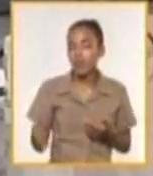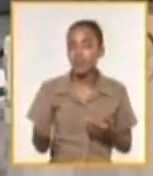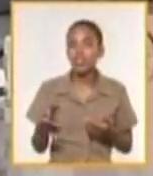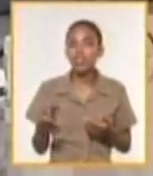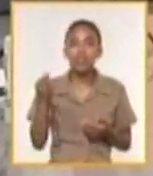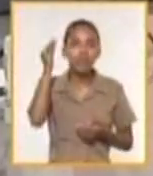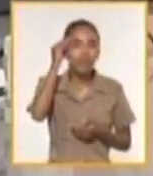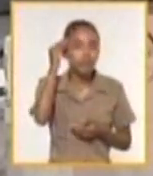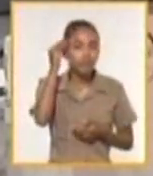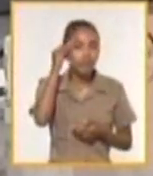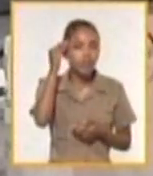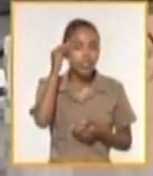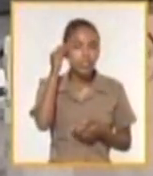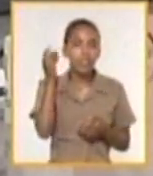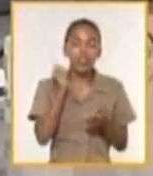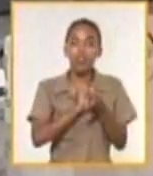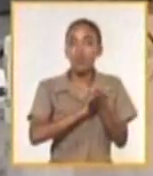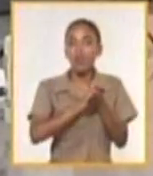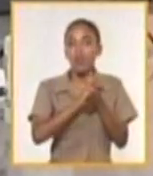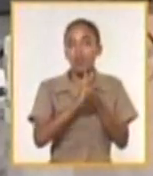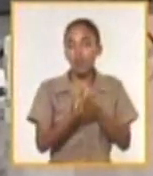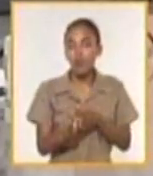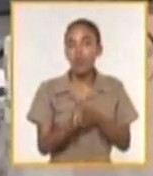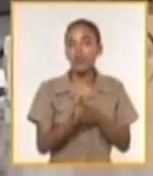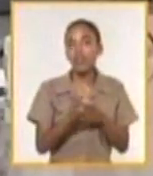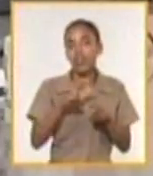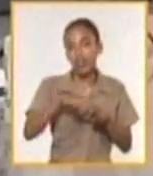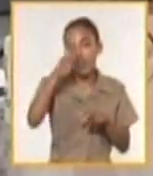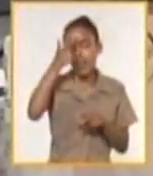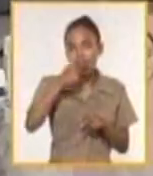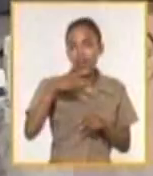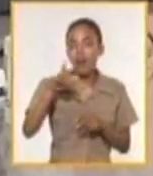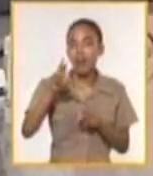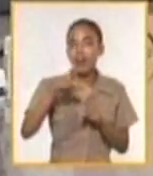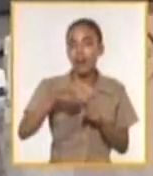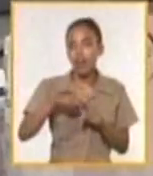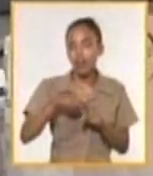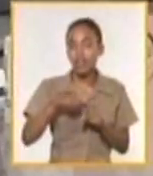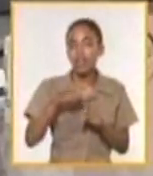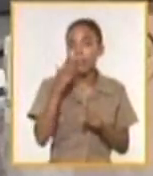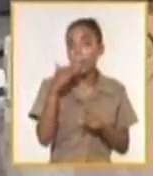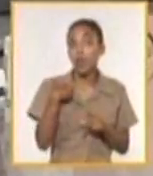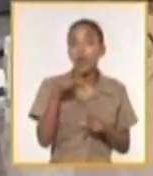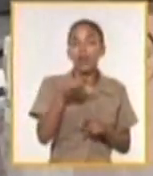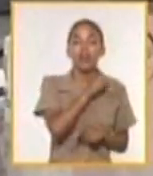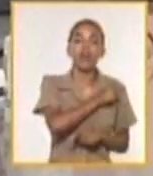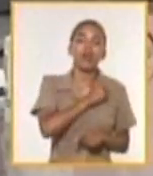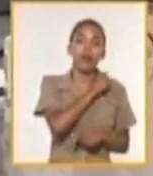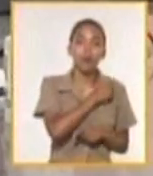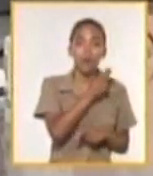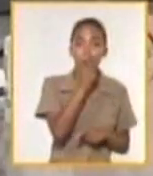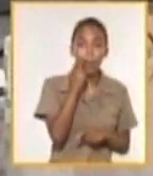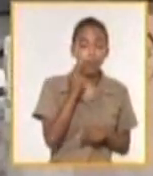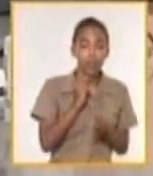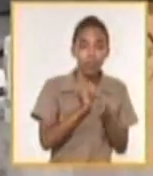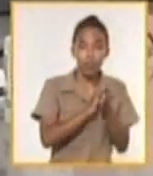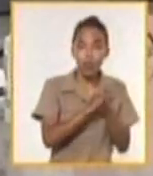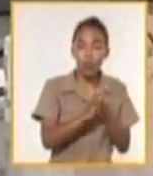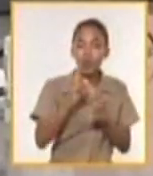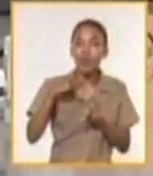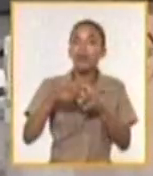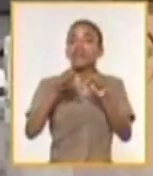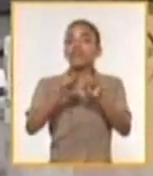Hart pudo también legarnos en ese camino, no solo como un martiano consecuente, sino también como un difusor